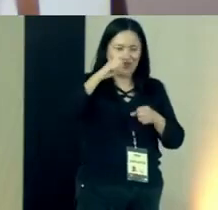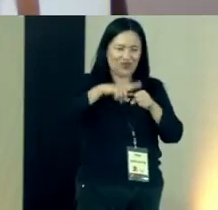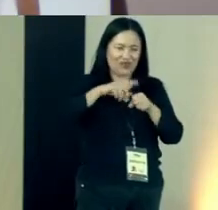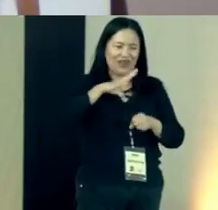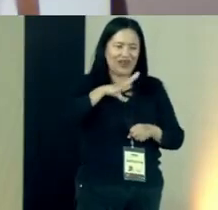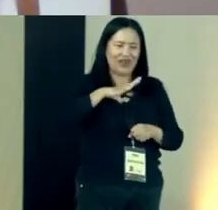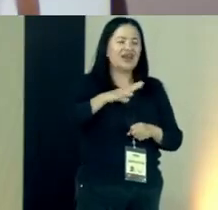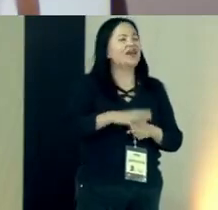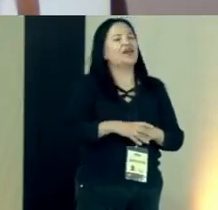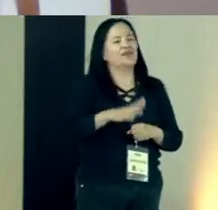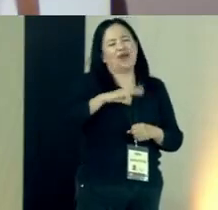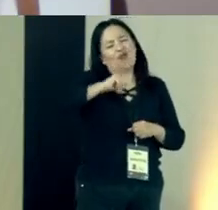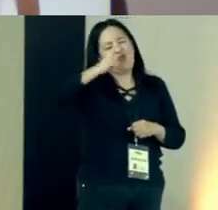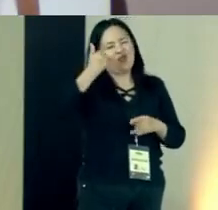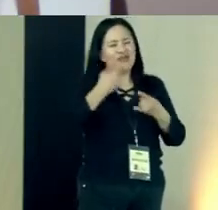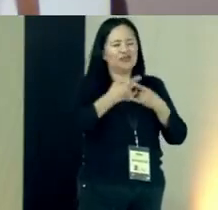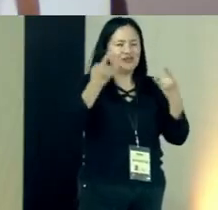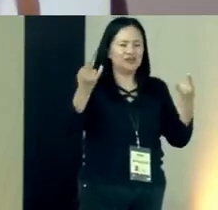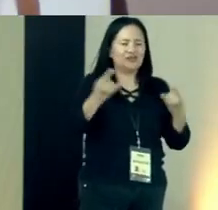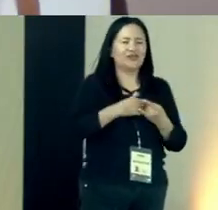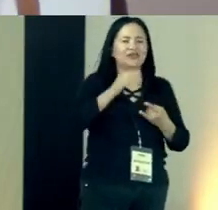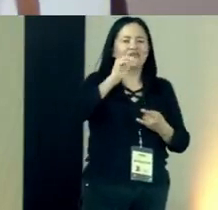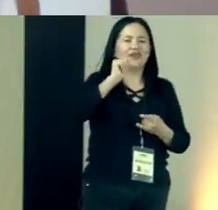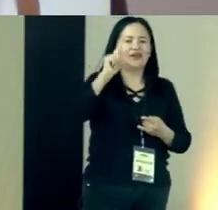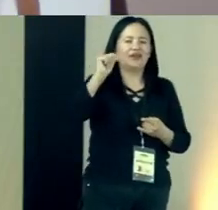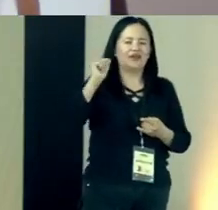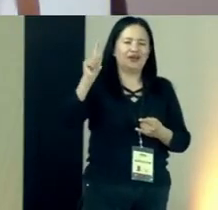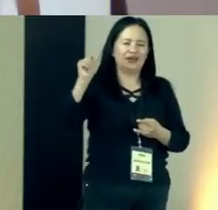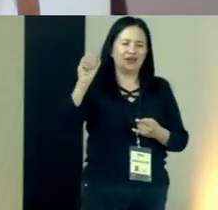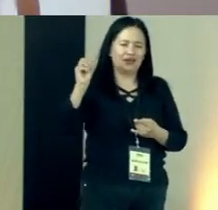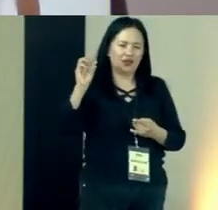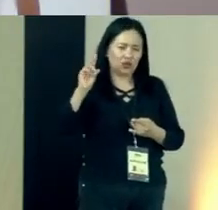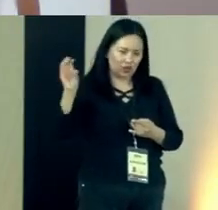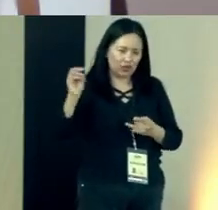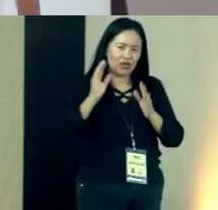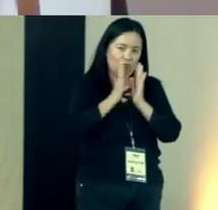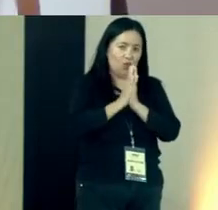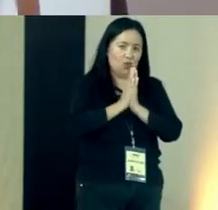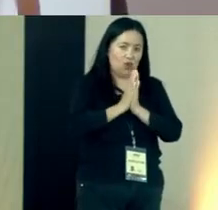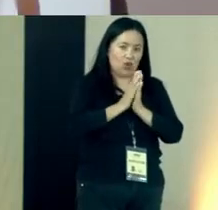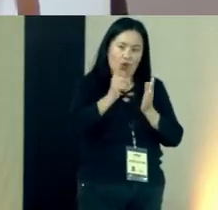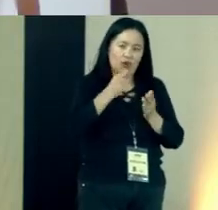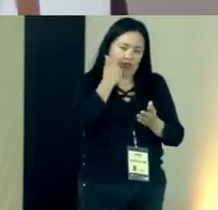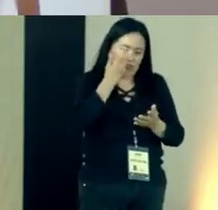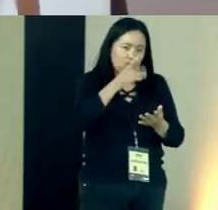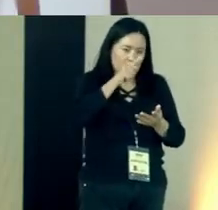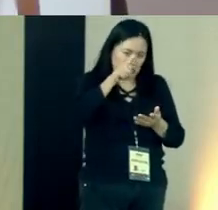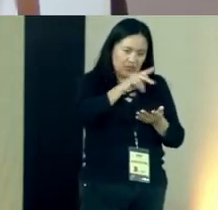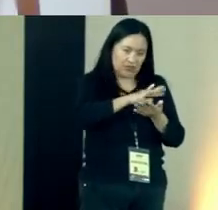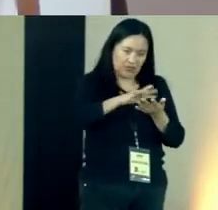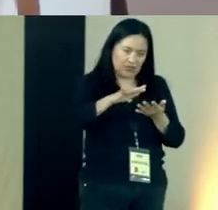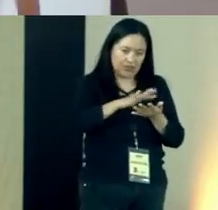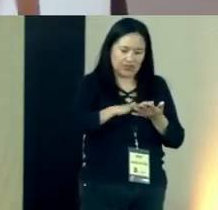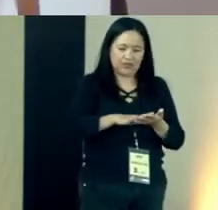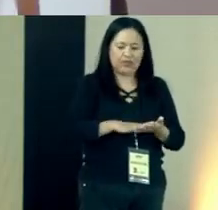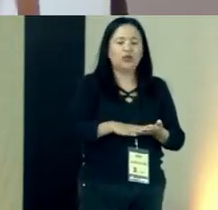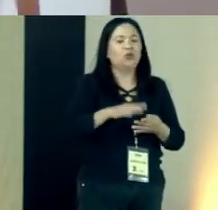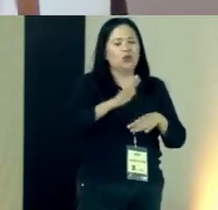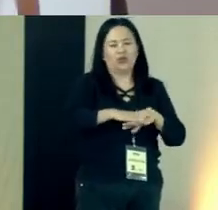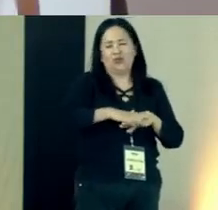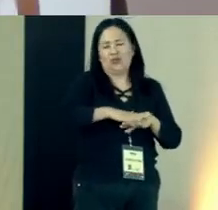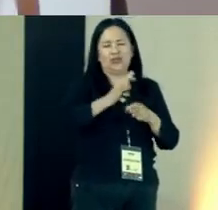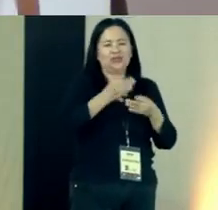esta traducción histórica de Alatorre, que es un libro que les recomiendo muchísimo leer, es uno de los más famosos de Machado de